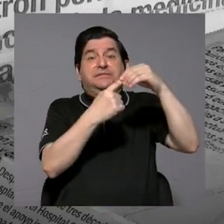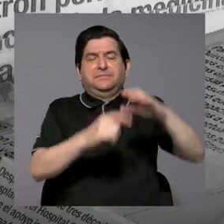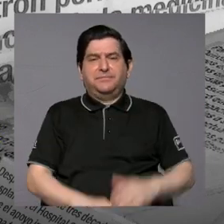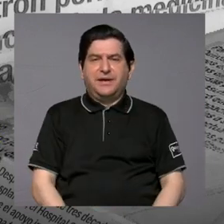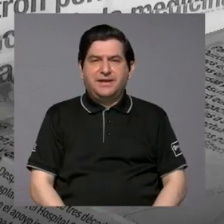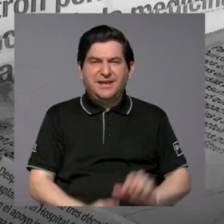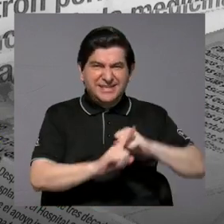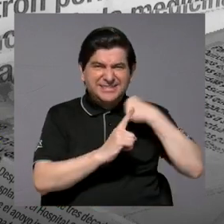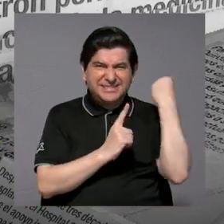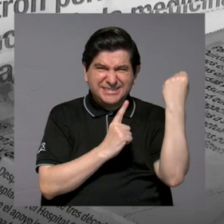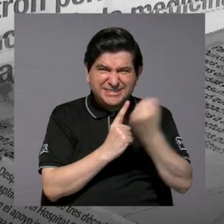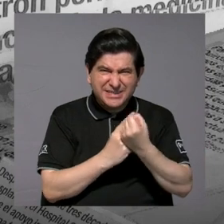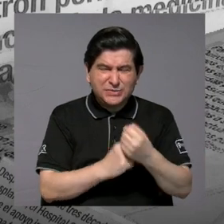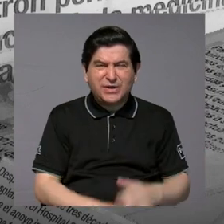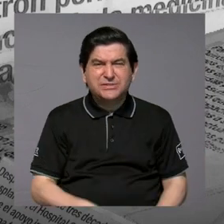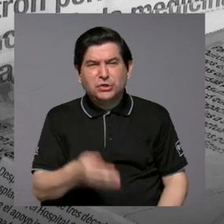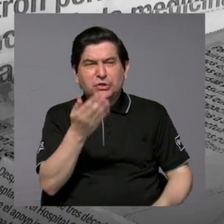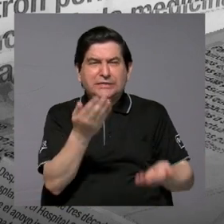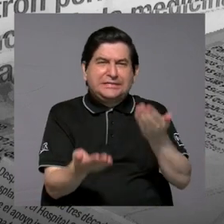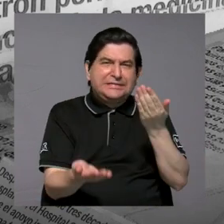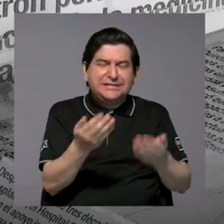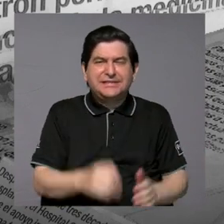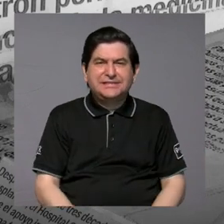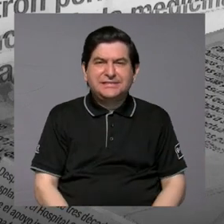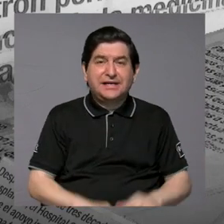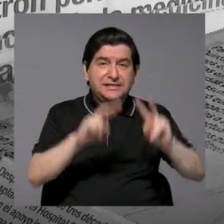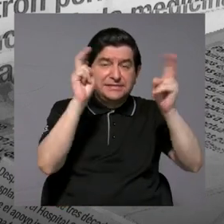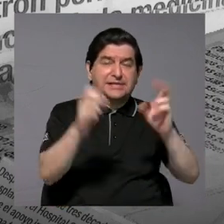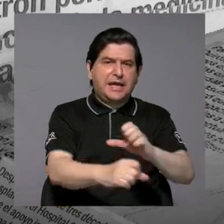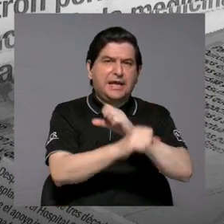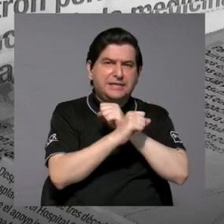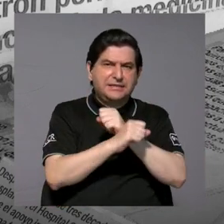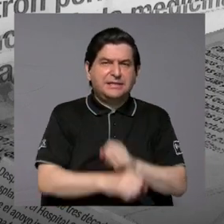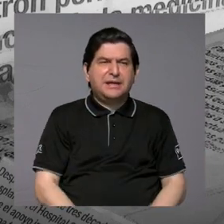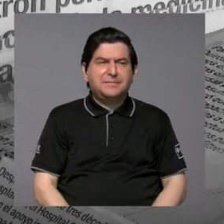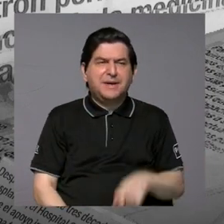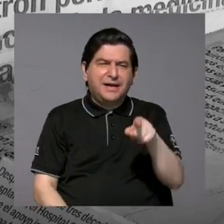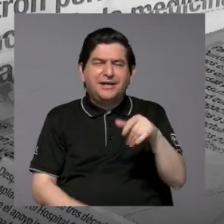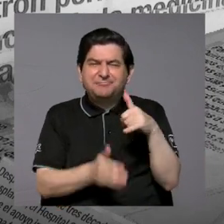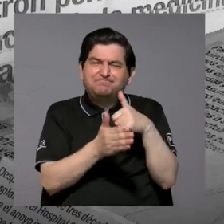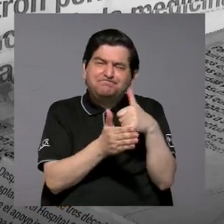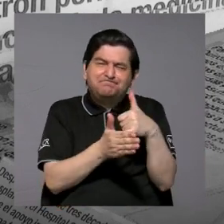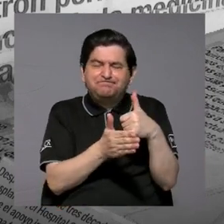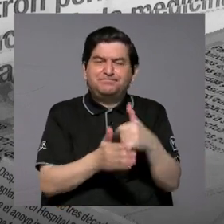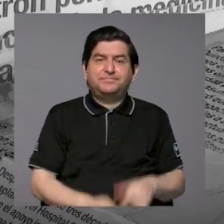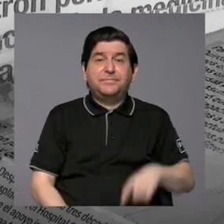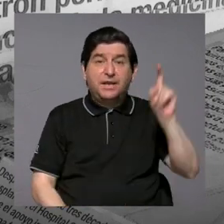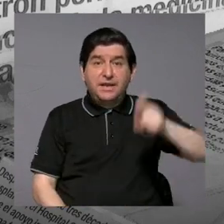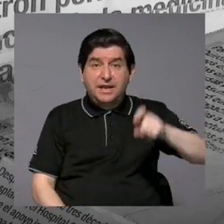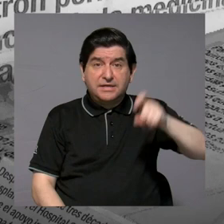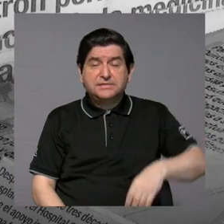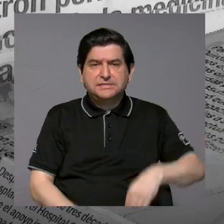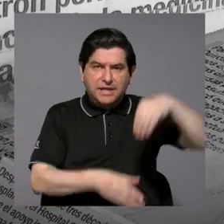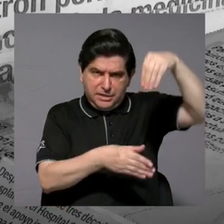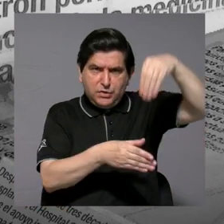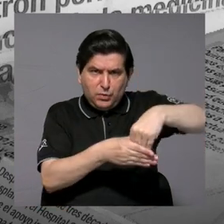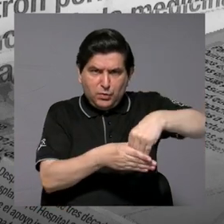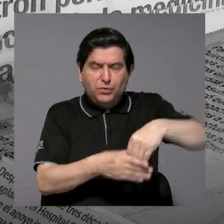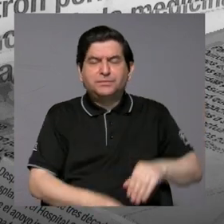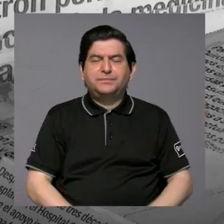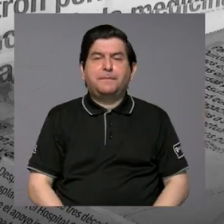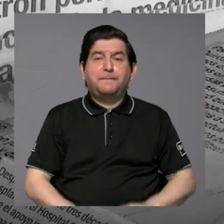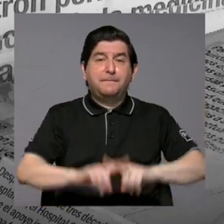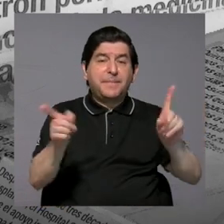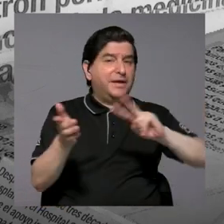donde está el asunto en más más de en materia de seguridad un poquito más flojito y ahí es donde estamos metiendo como que más la fuerza